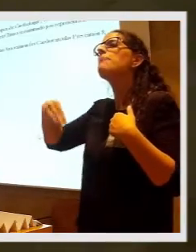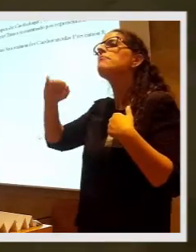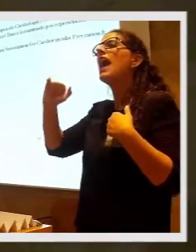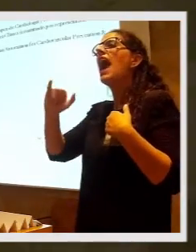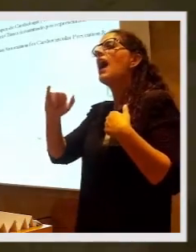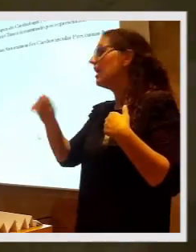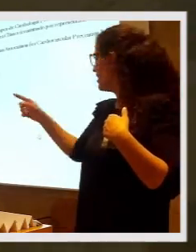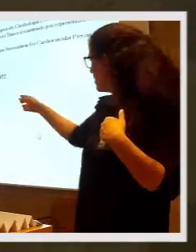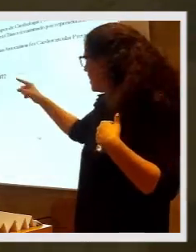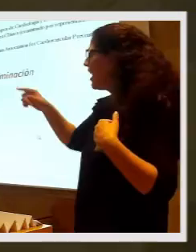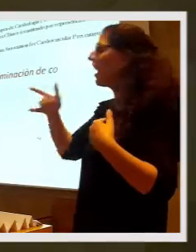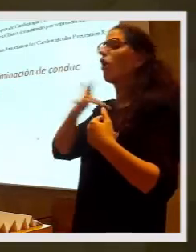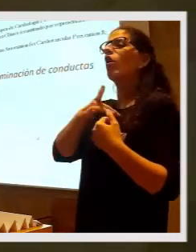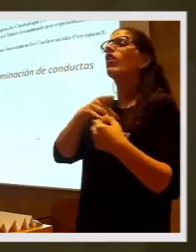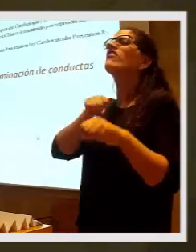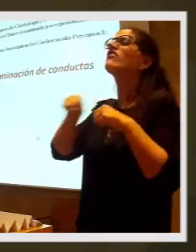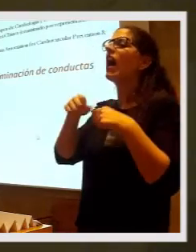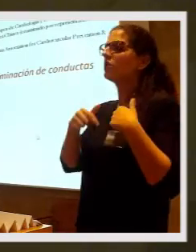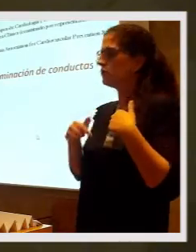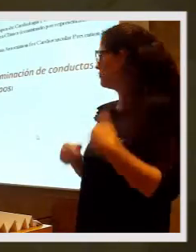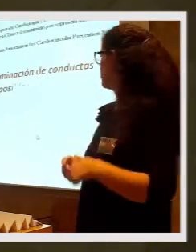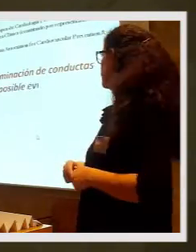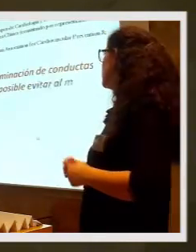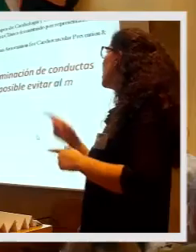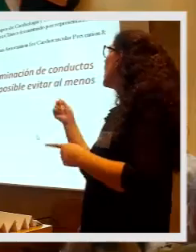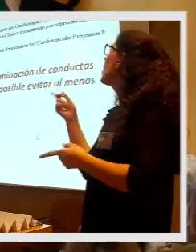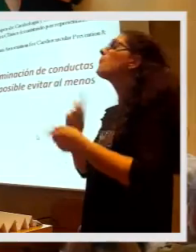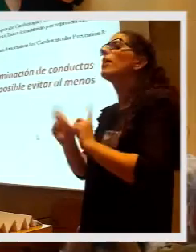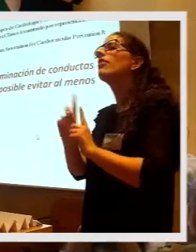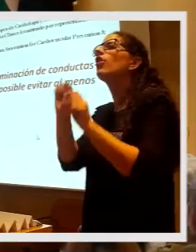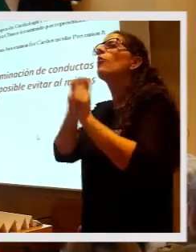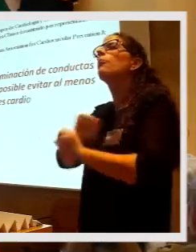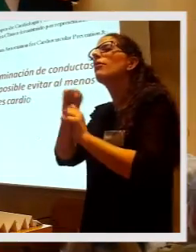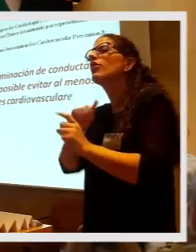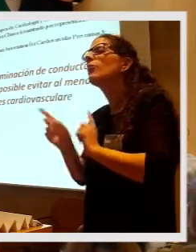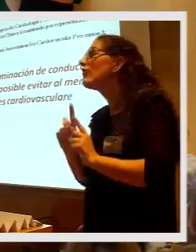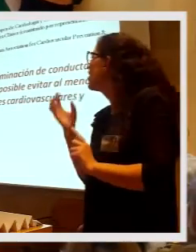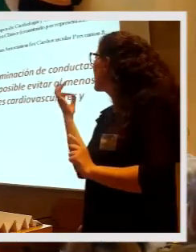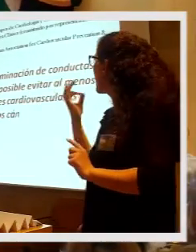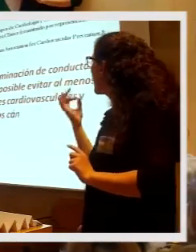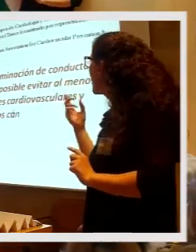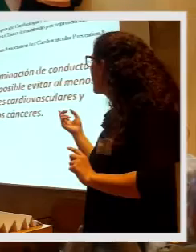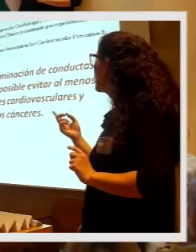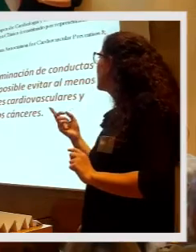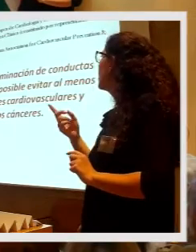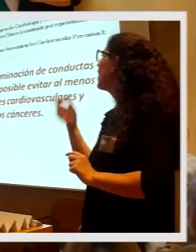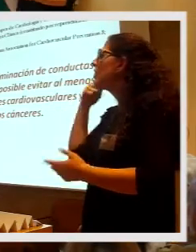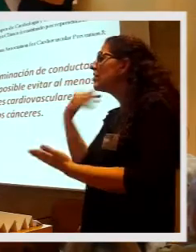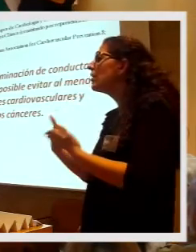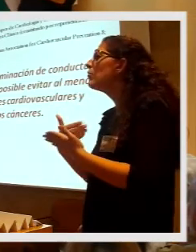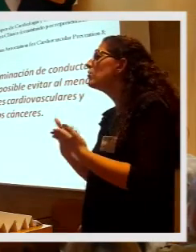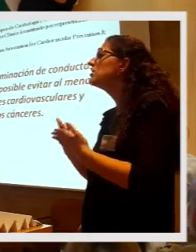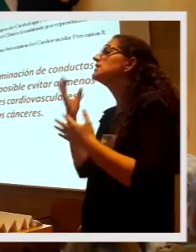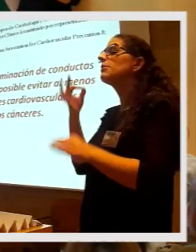país. Y cuando hablamos de prevención, pues es inevitable decir, pero hay demostración, en medicina